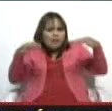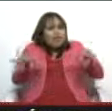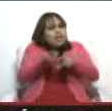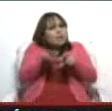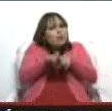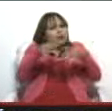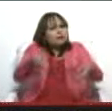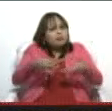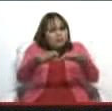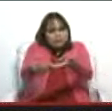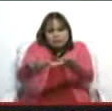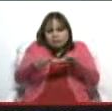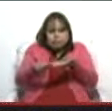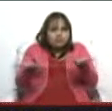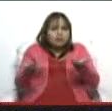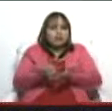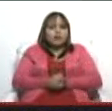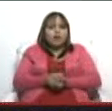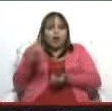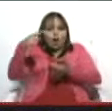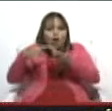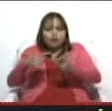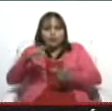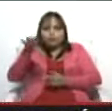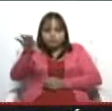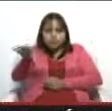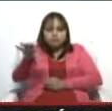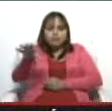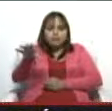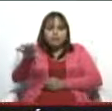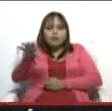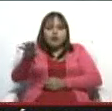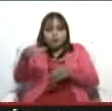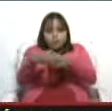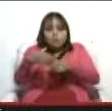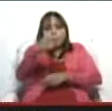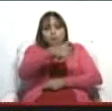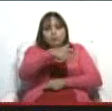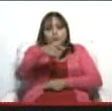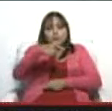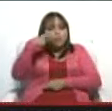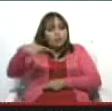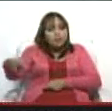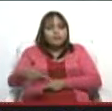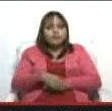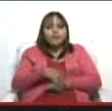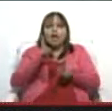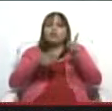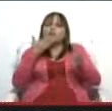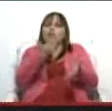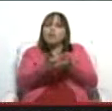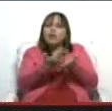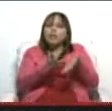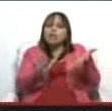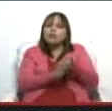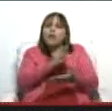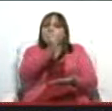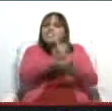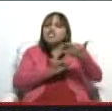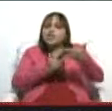visto por parte de los otros partidos. Algunas propuestas sobre el registro electoral, algunas propuestas